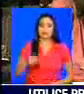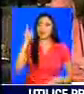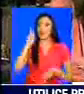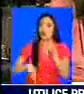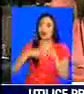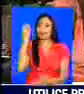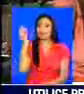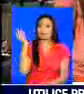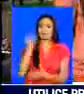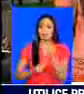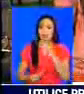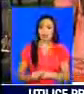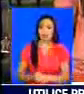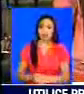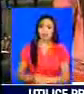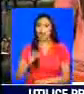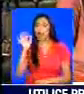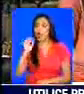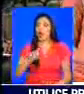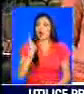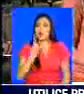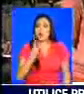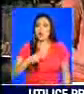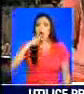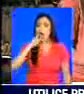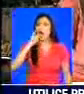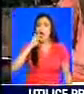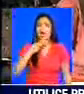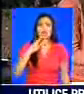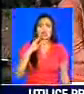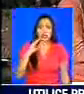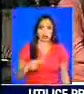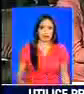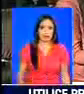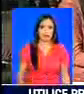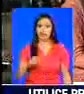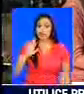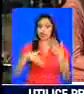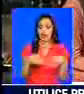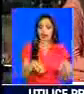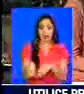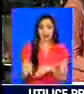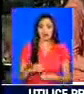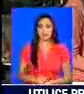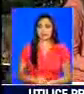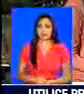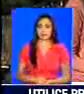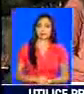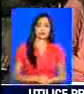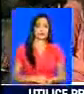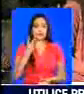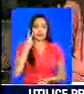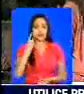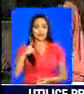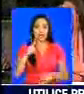sea agua o incluso algún jugo que nos pueda mantener activos en toda la actividad que vayamos a realizar. Ahí estamos viendo entonces, nuestro amigo